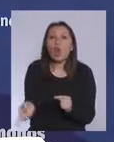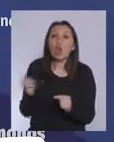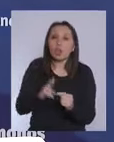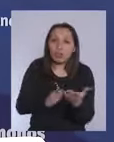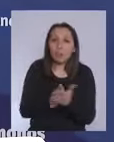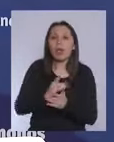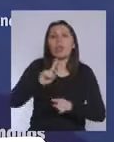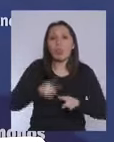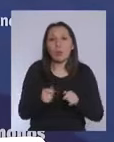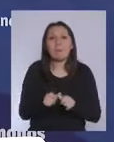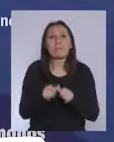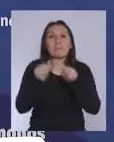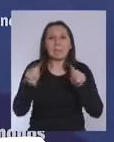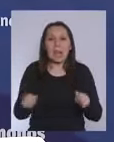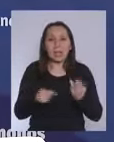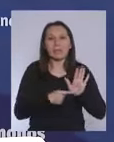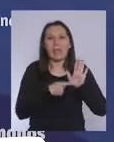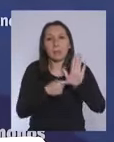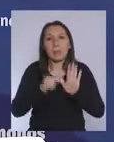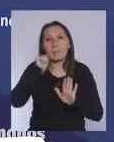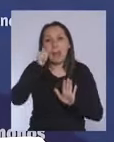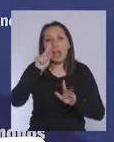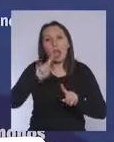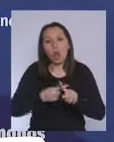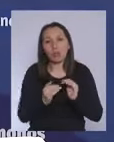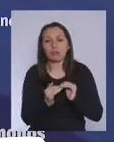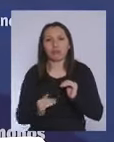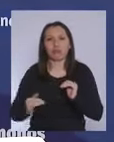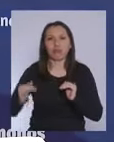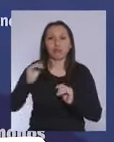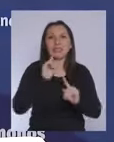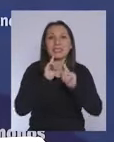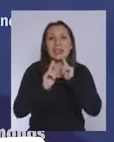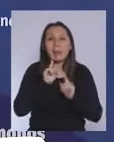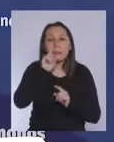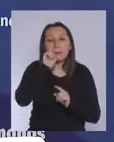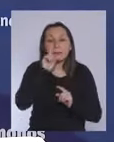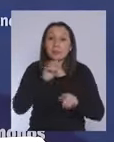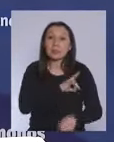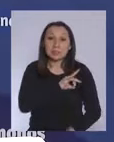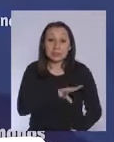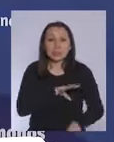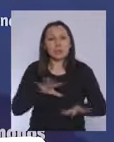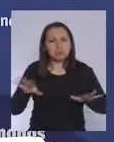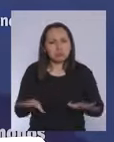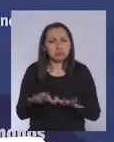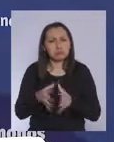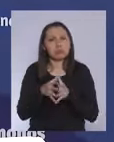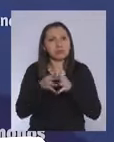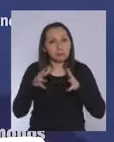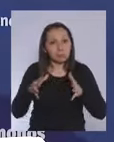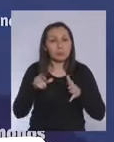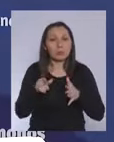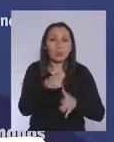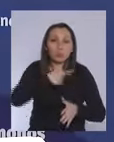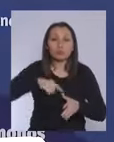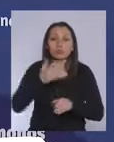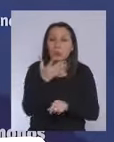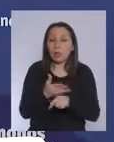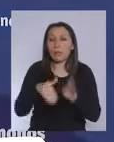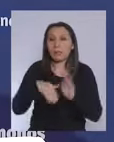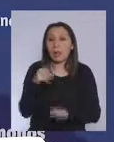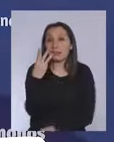con las cifras que mostremos mañana creo que chile ha hecho un gran esfuerzo y el hecho de que podamos contar